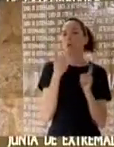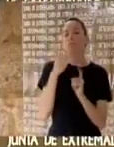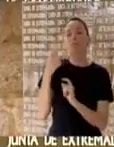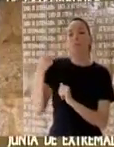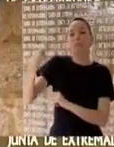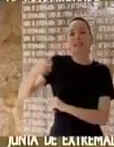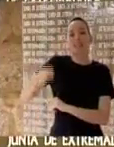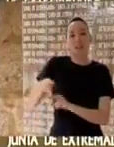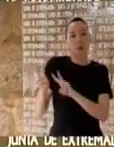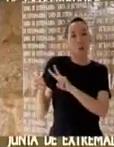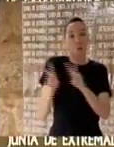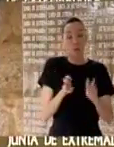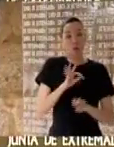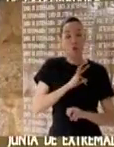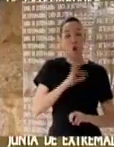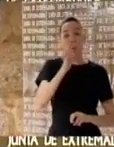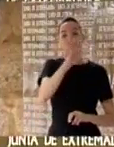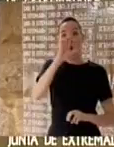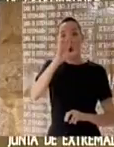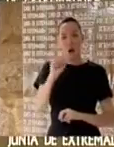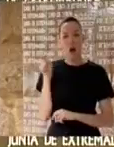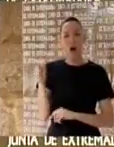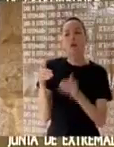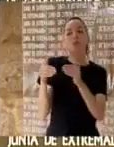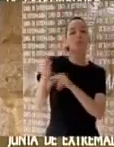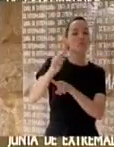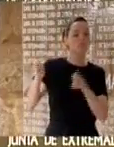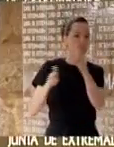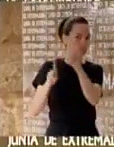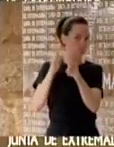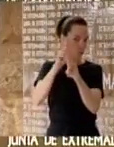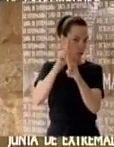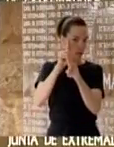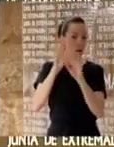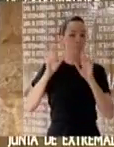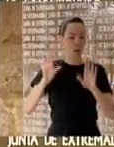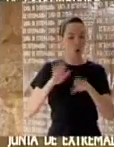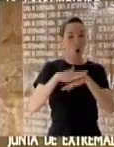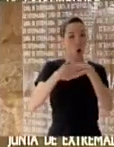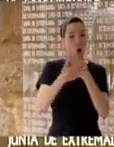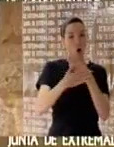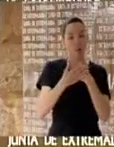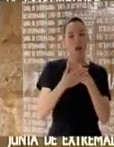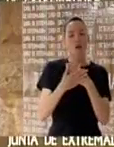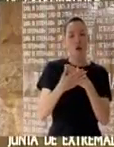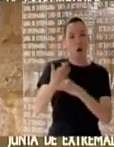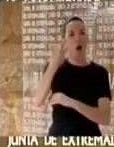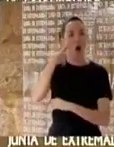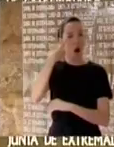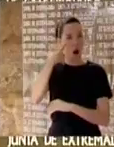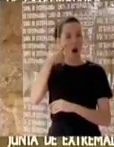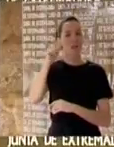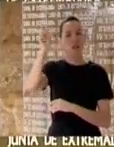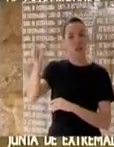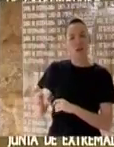la Generalitat, el señor Torra, el Estado Social y Democrático de Derecho, lo que debe saber el nuevo inquilino del Palau de la Generalitat